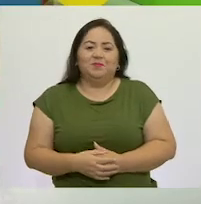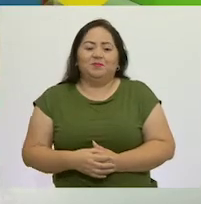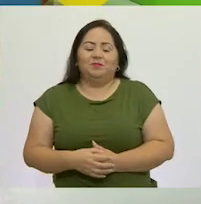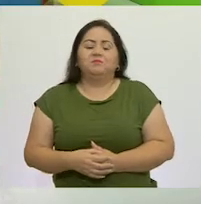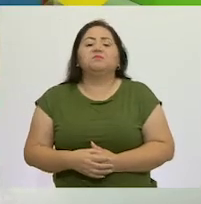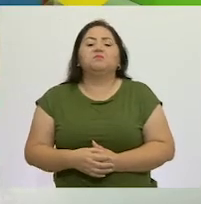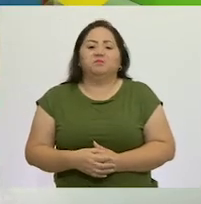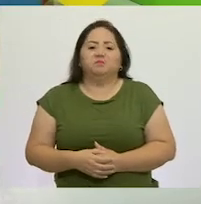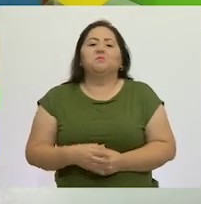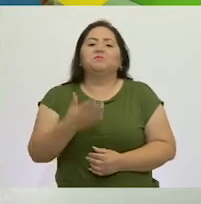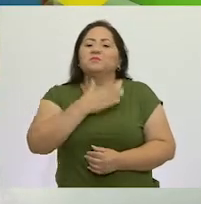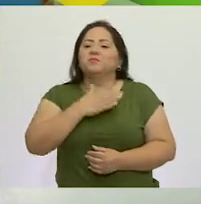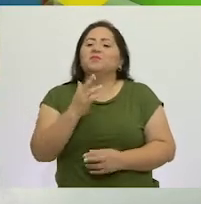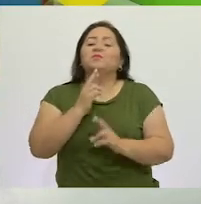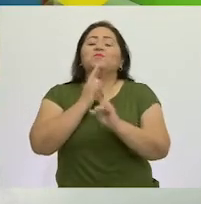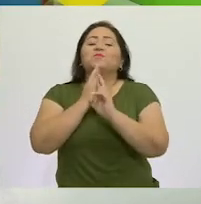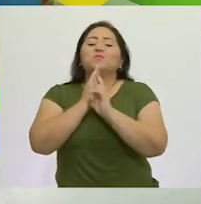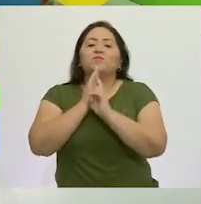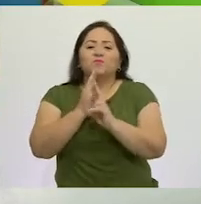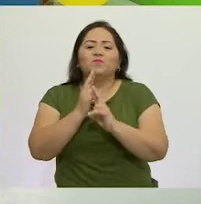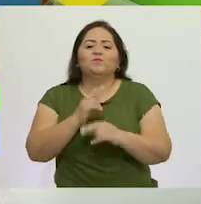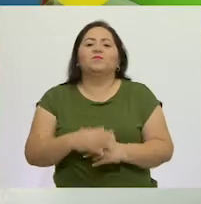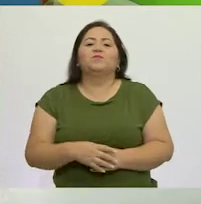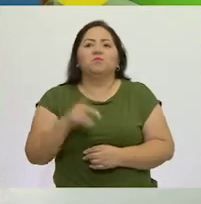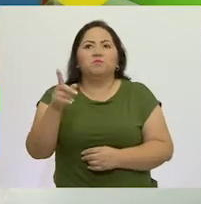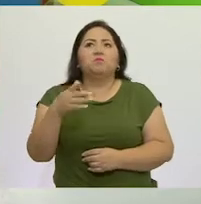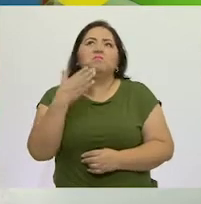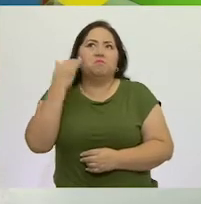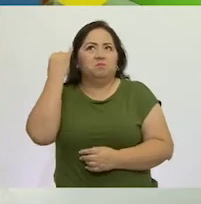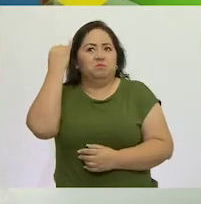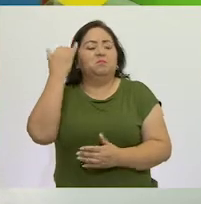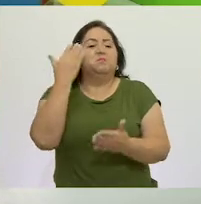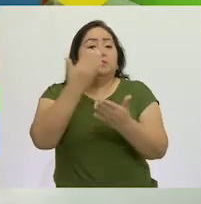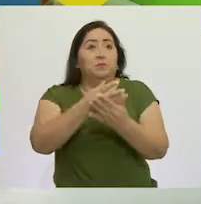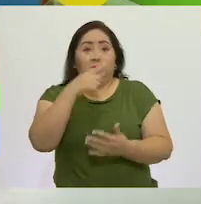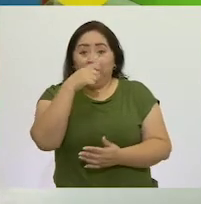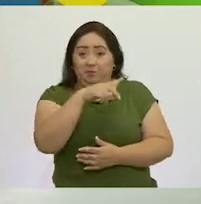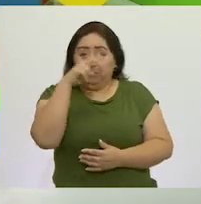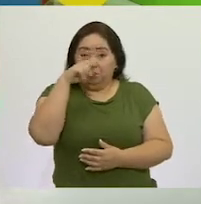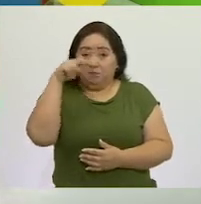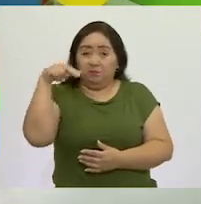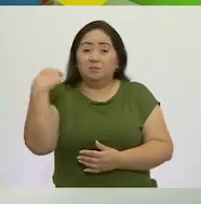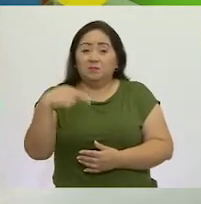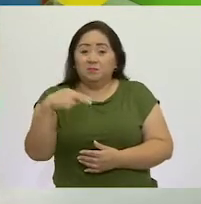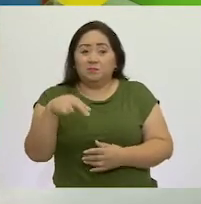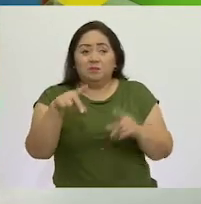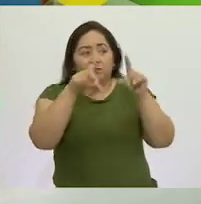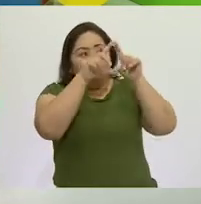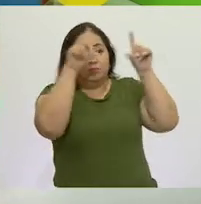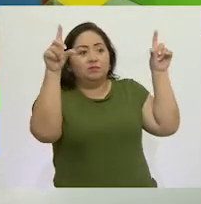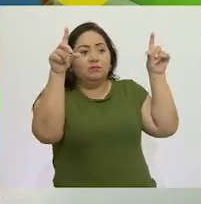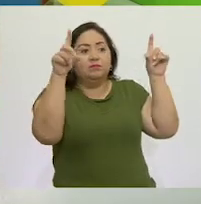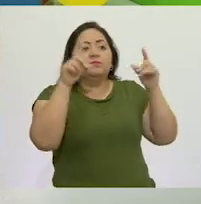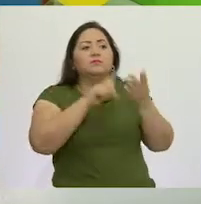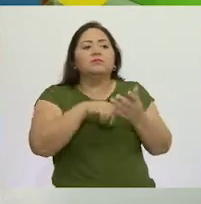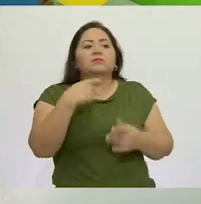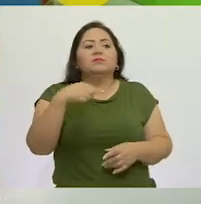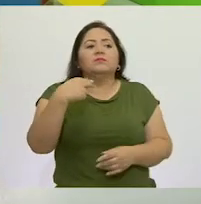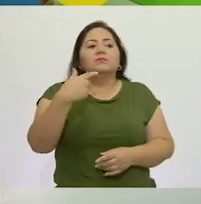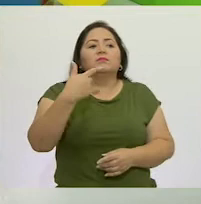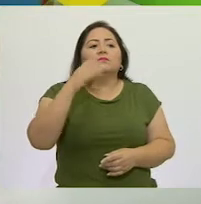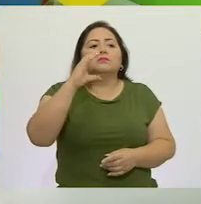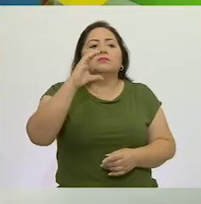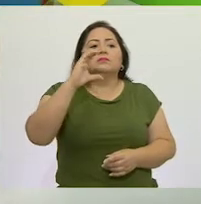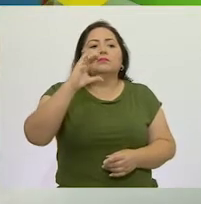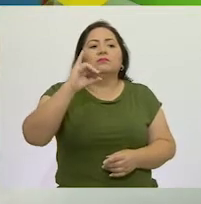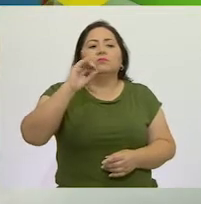Muy buenas respuestas y muy buenas propuestas. Esta pintura se titula La Gioconda. También es conocida como